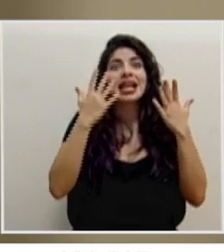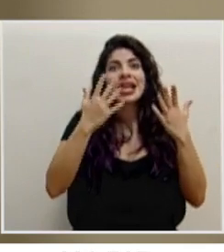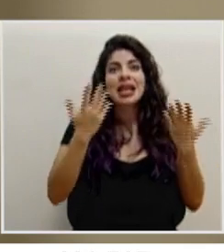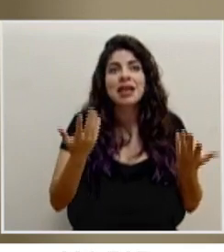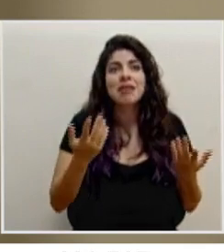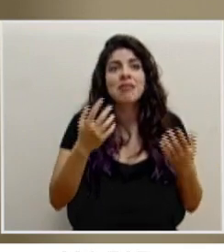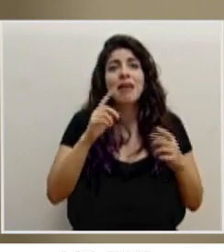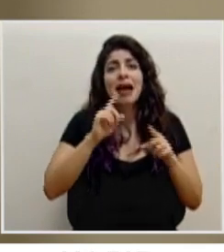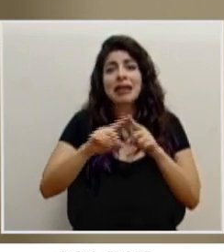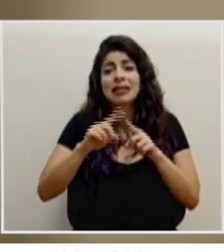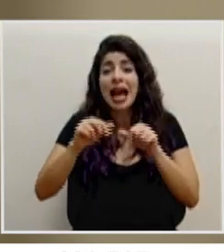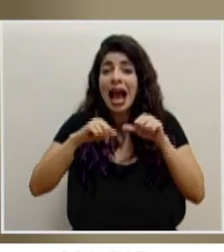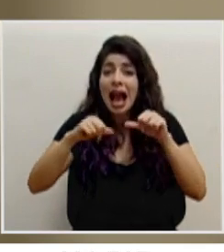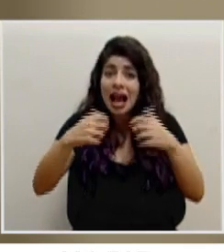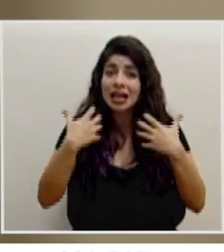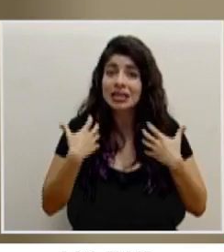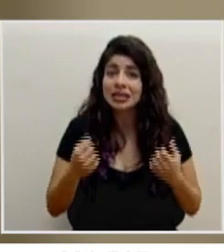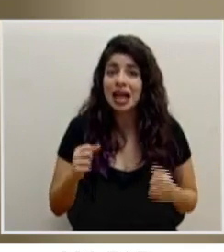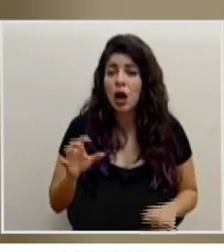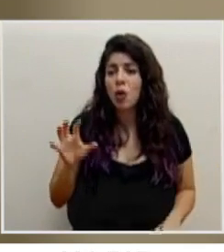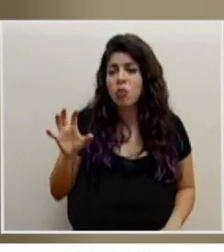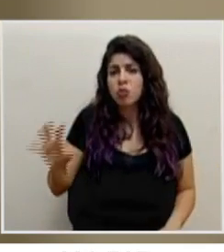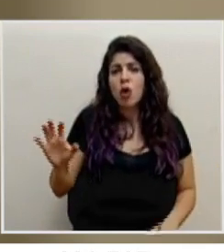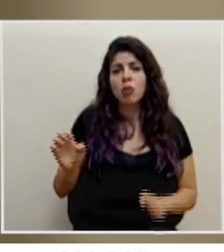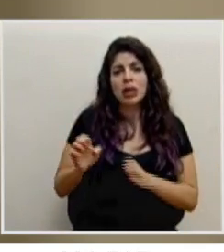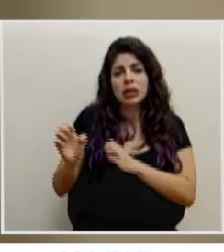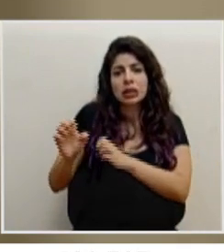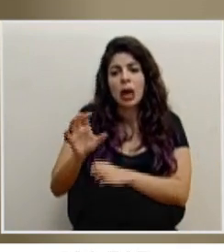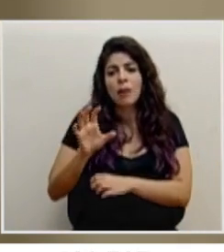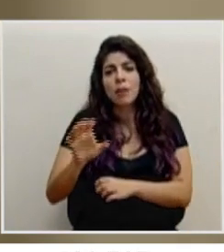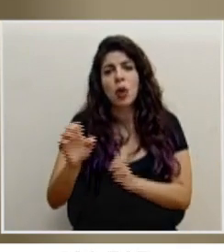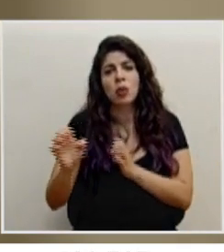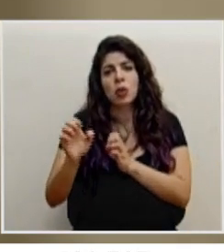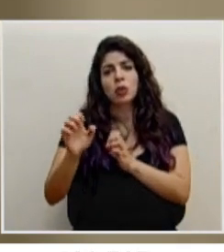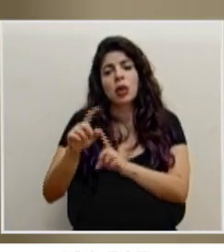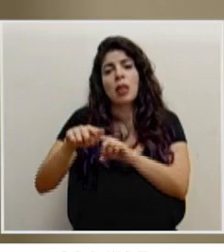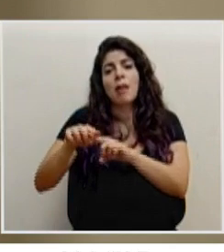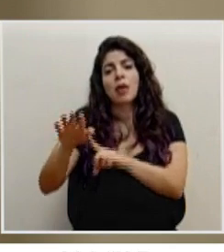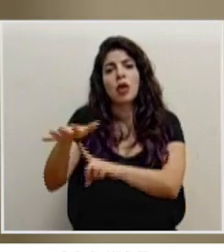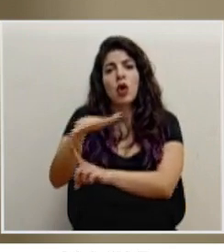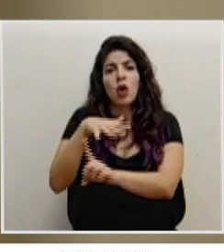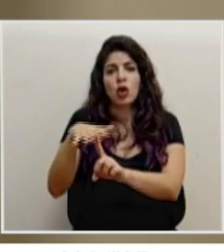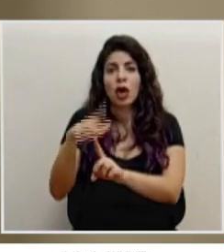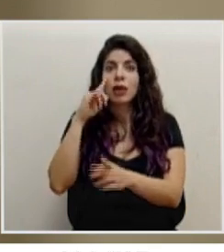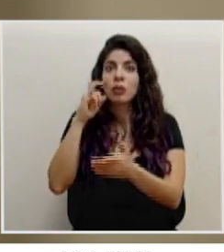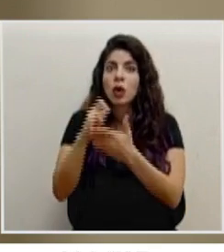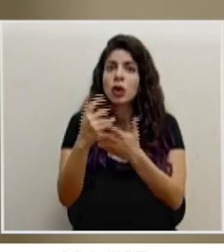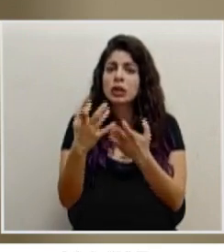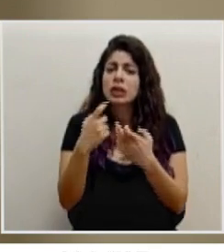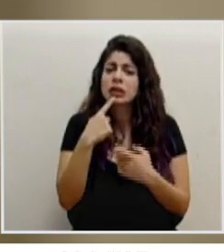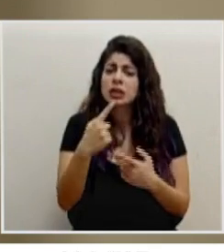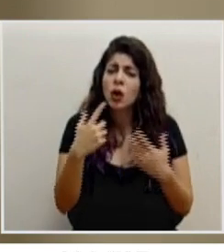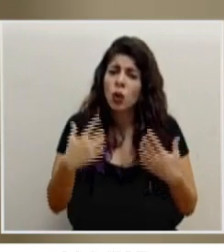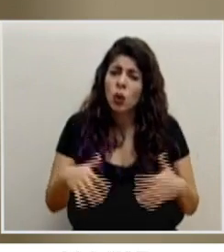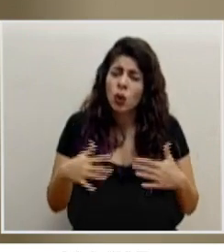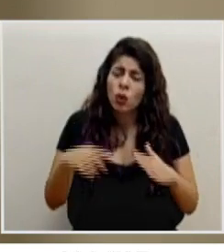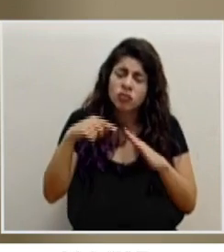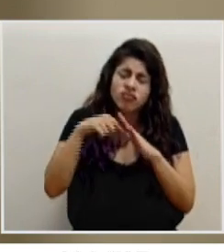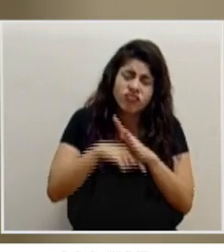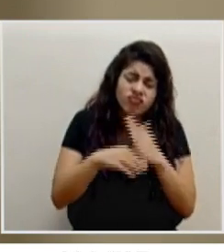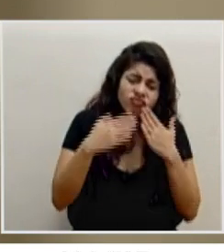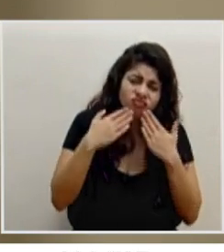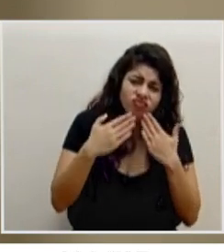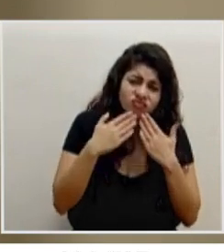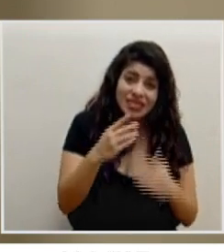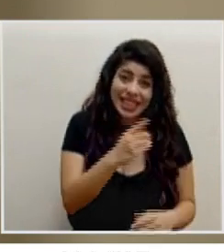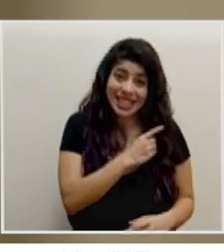antes, y cada área de salud implementará su estrategia que mejor responda a su contexto. Y aquí quiero agradecerle profundamente a los